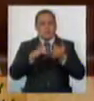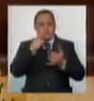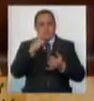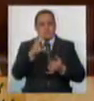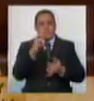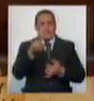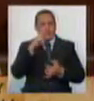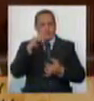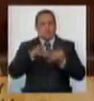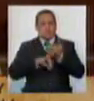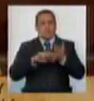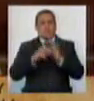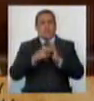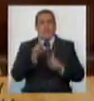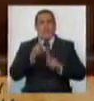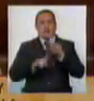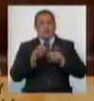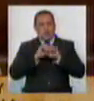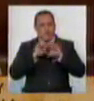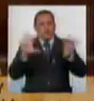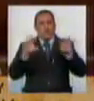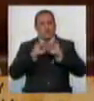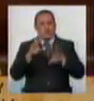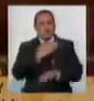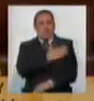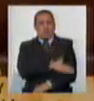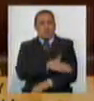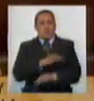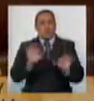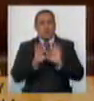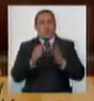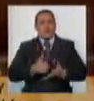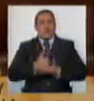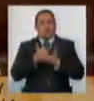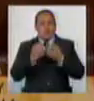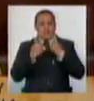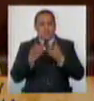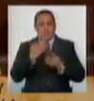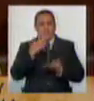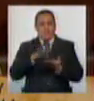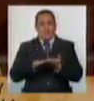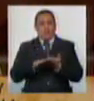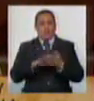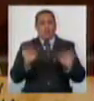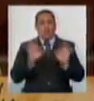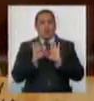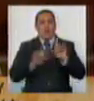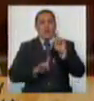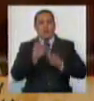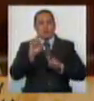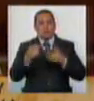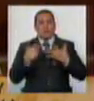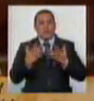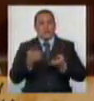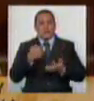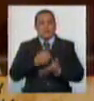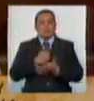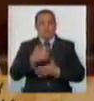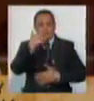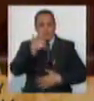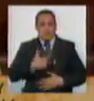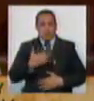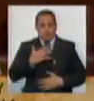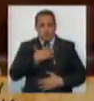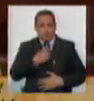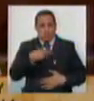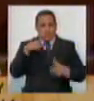permitirá sancionar a quienes promueven, favorecen o faciliten este delito o a quienes ofrecen sus servicios para